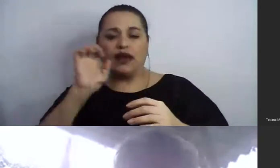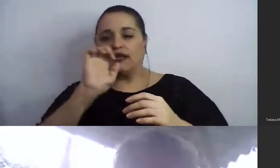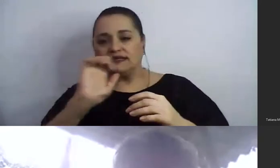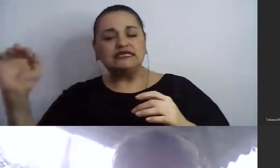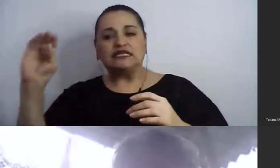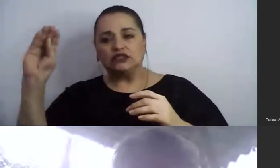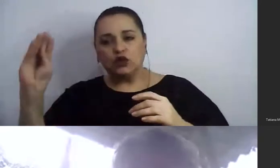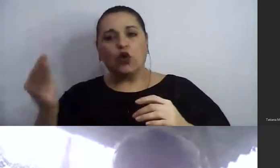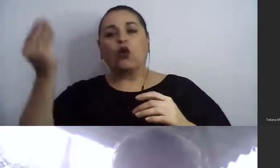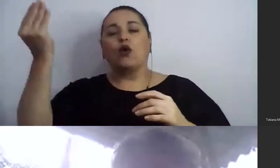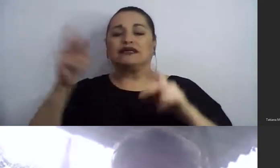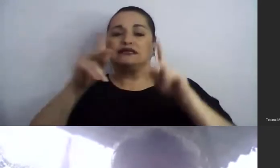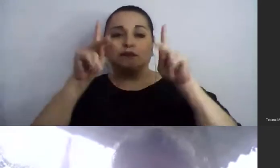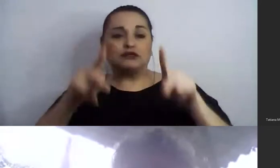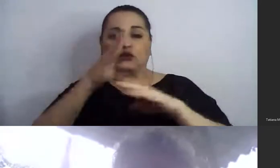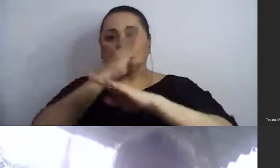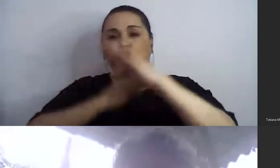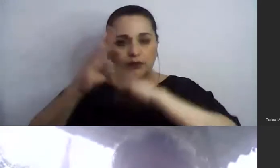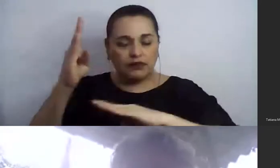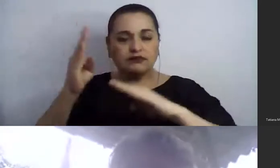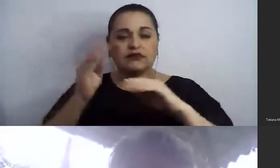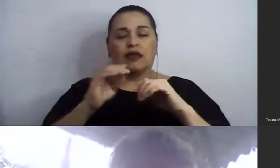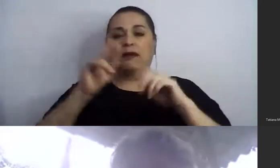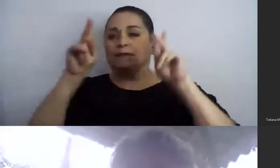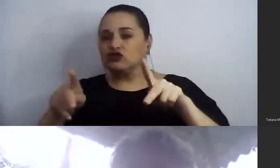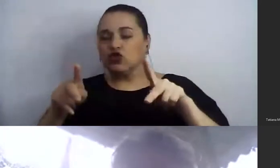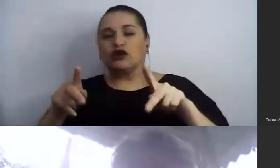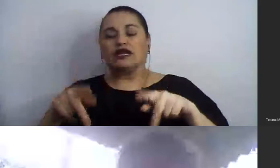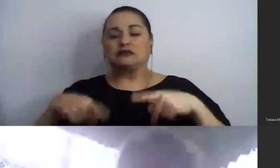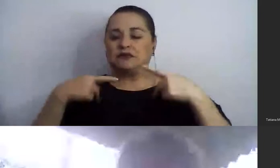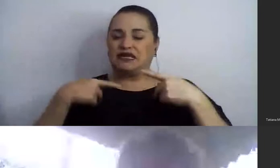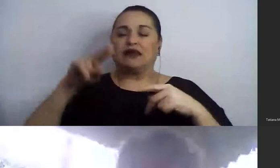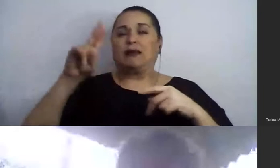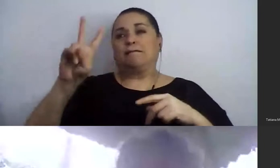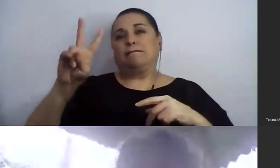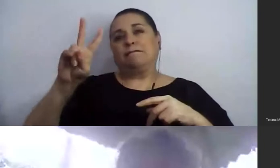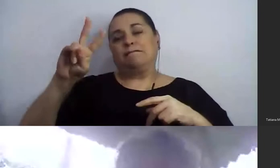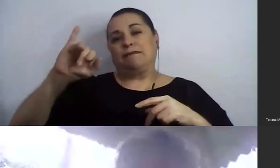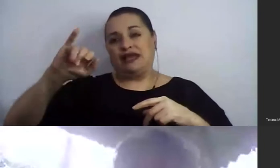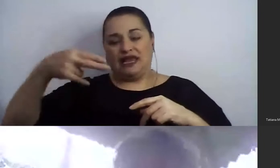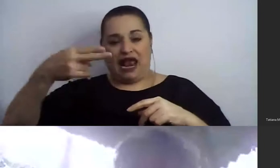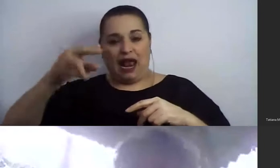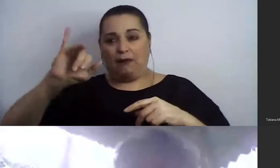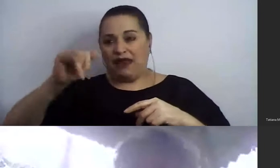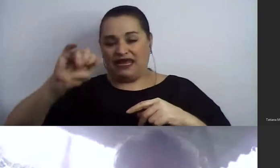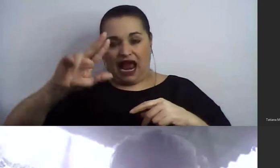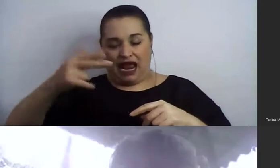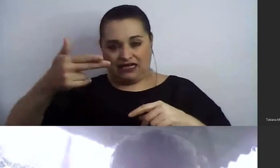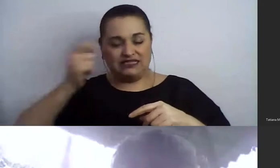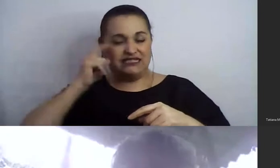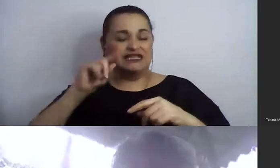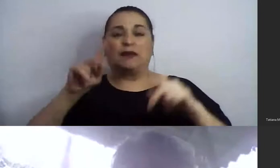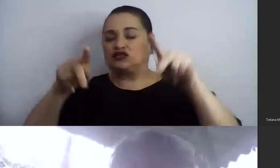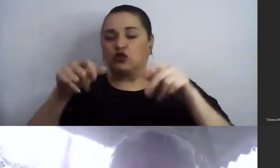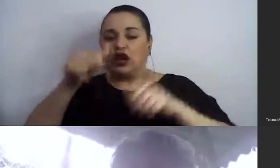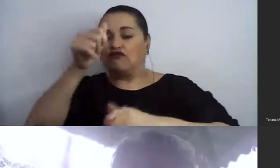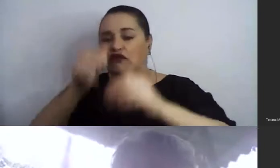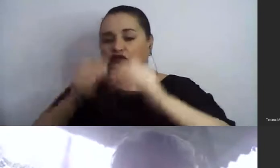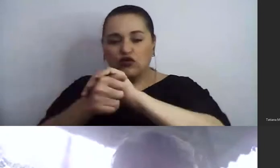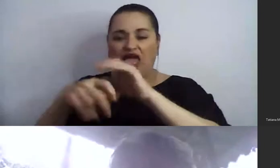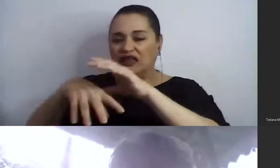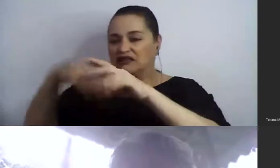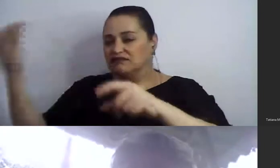jóvenes personas con discapacidad personas que viven con el VIH personas adultas mayores refugiadas desplazadas